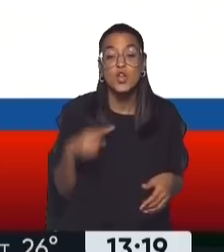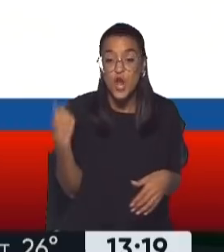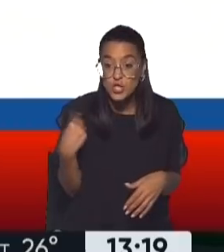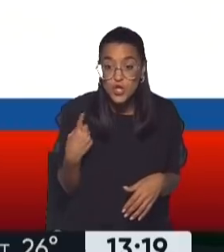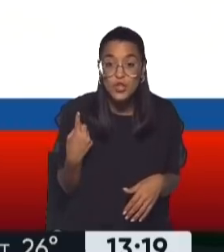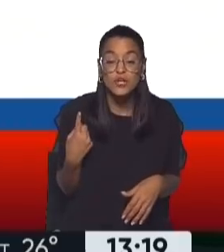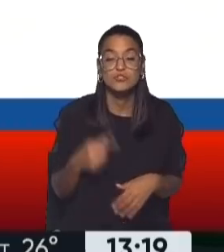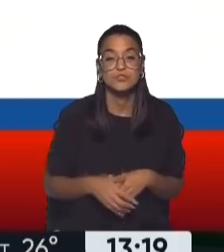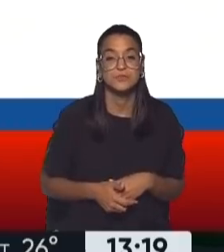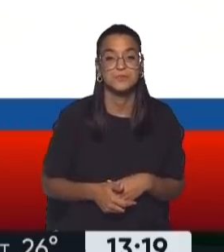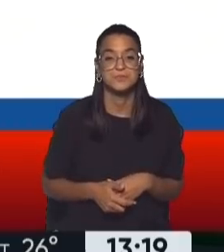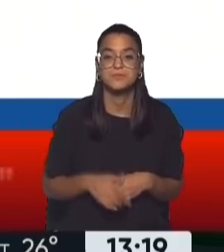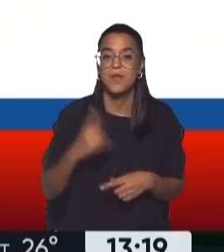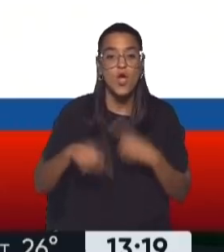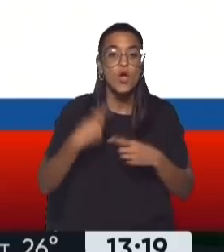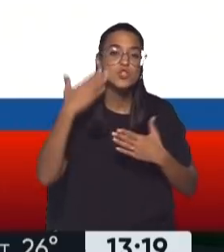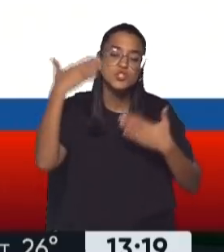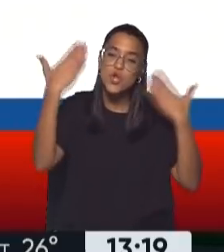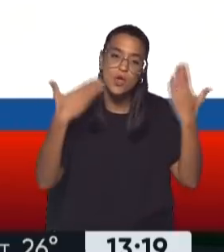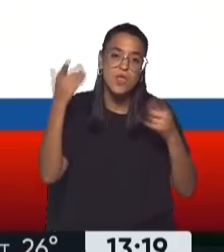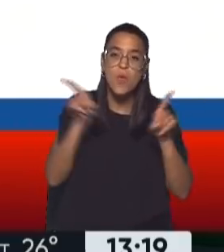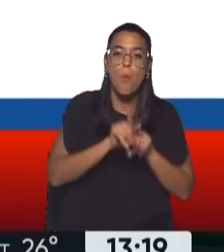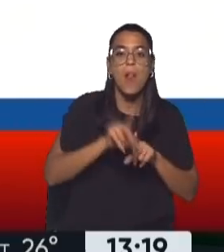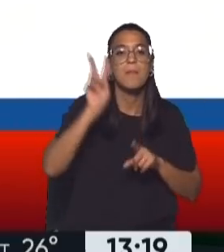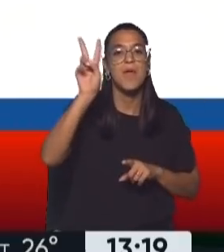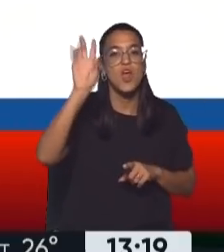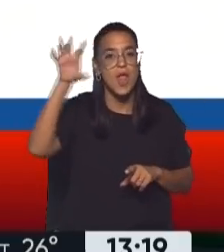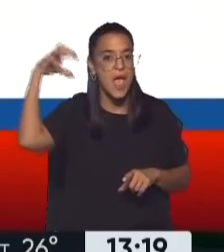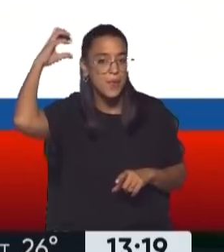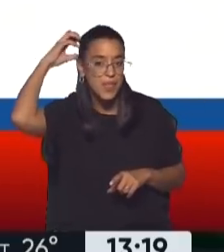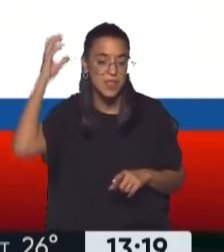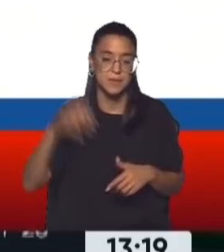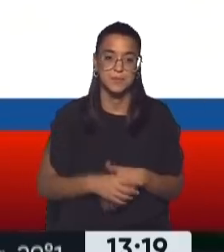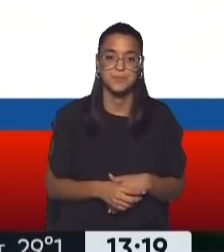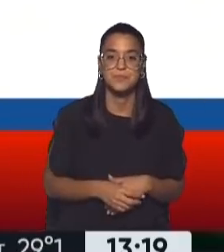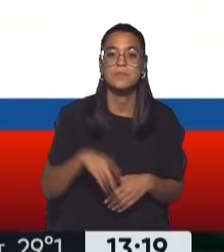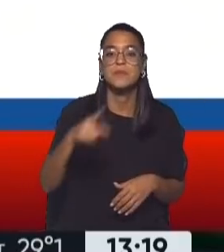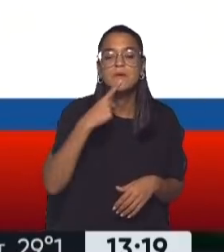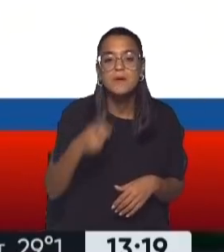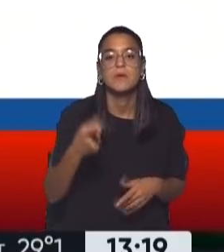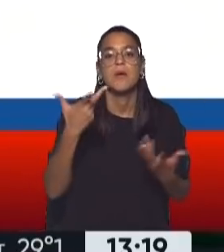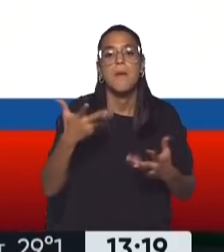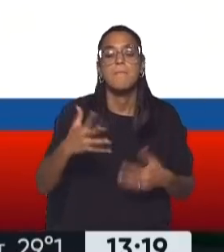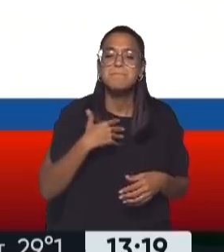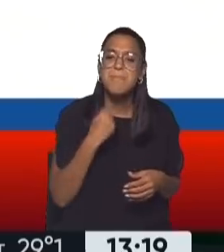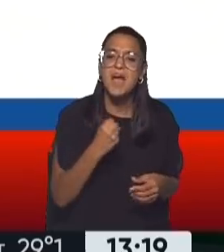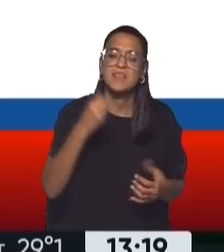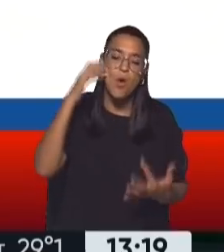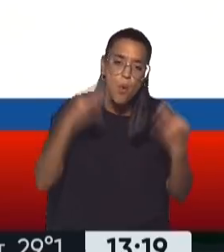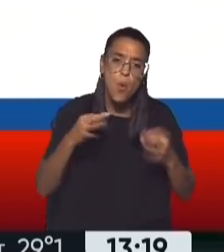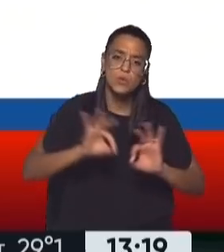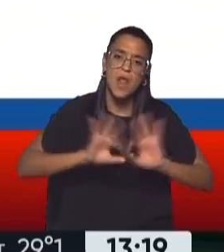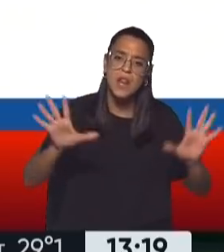Nosotros seguimos soñando, como Perón y Evita, en que hagamos una patria justa,